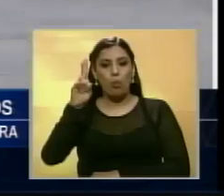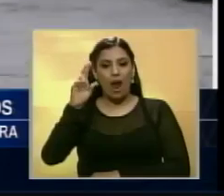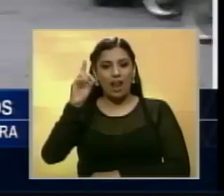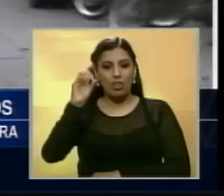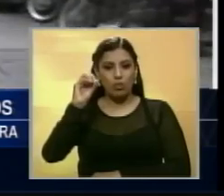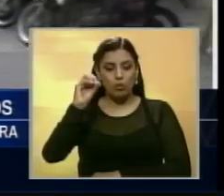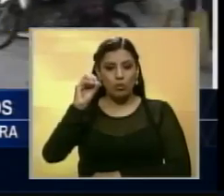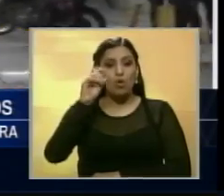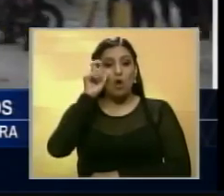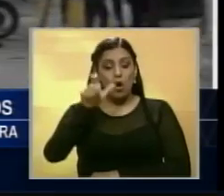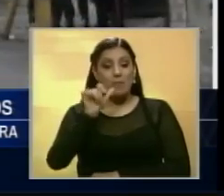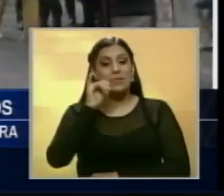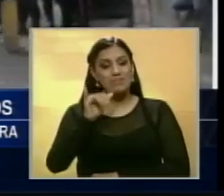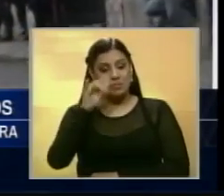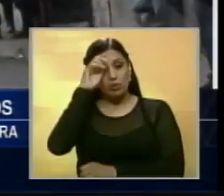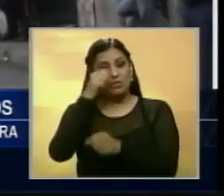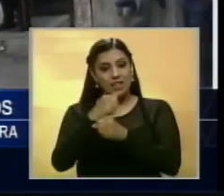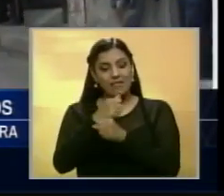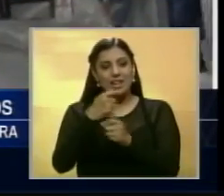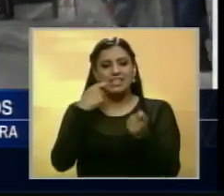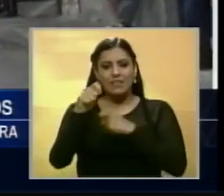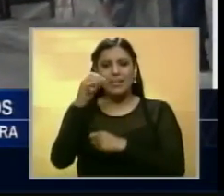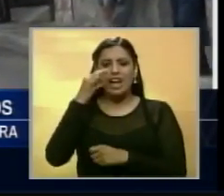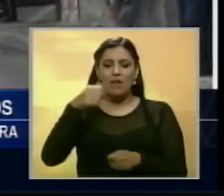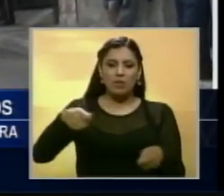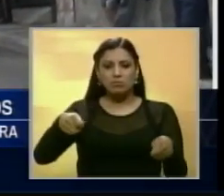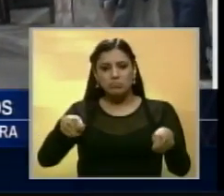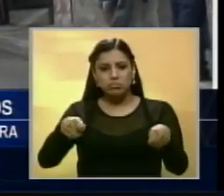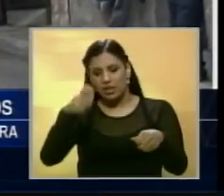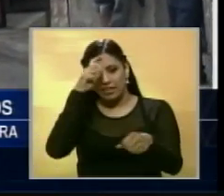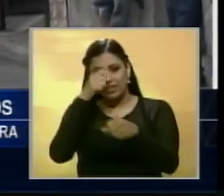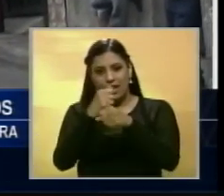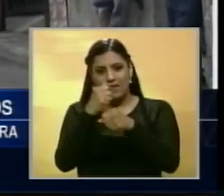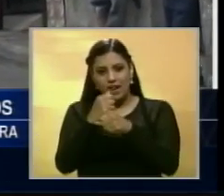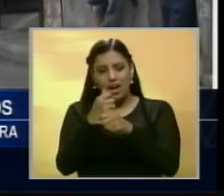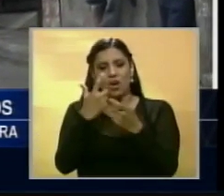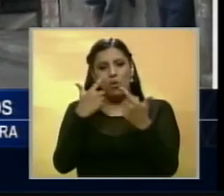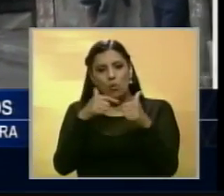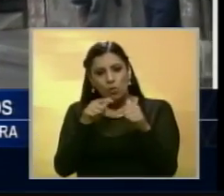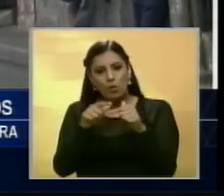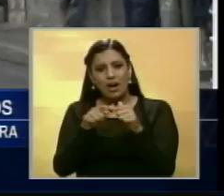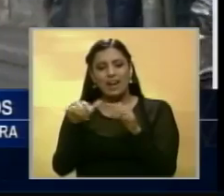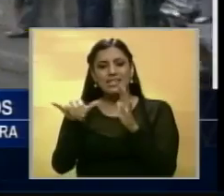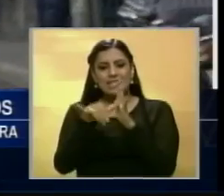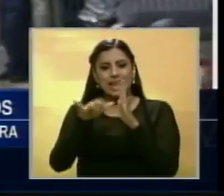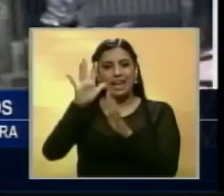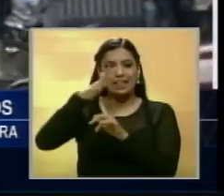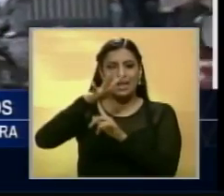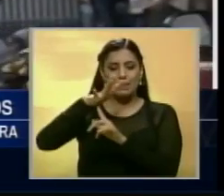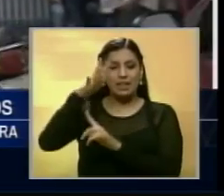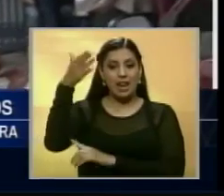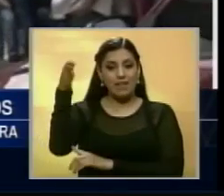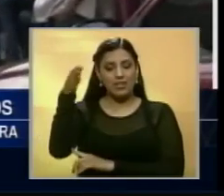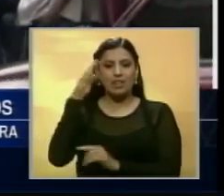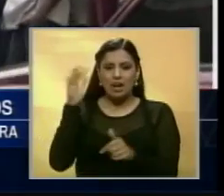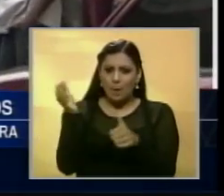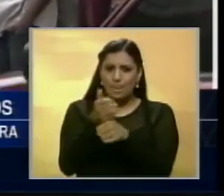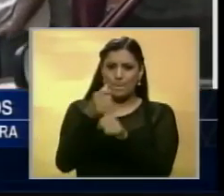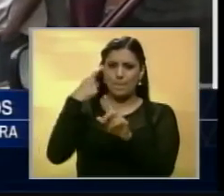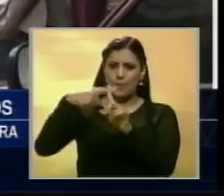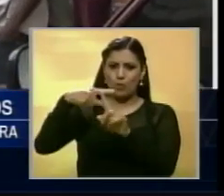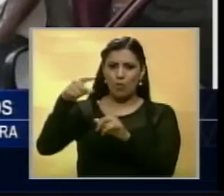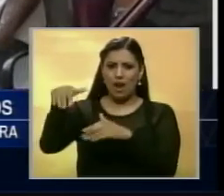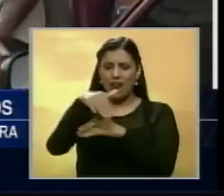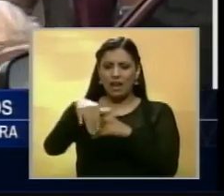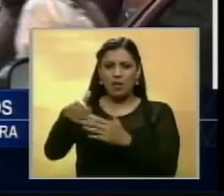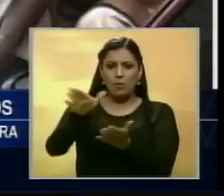Garmendia Arévalo. Él mismo trabajaba como comerciante, como vendedor de chucherías y café en el Terminal de la Bandera y fue encontrado acá en plena